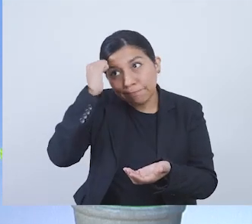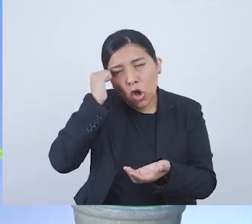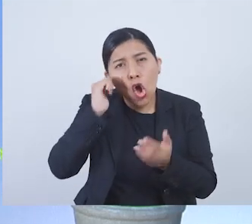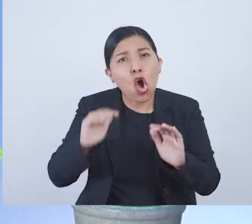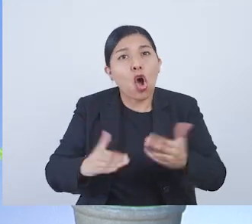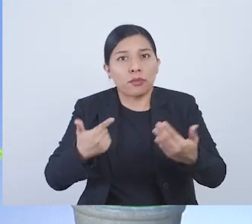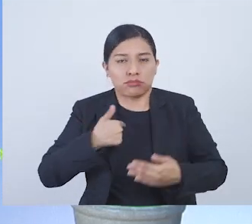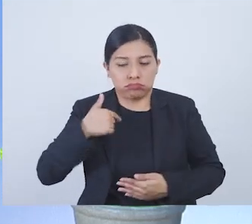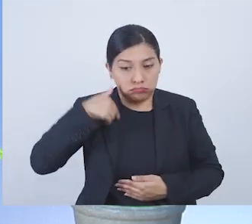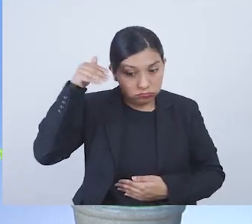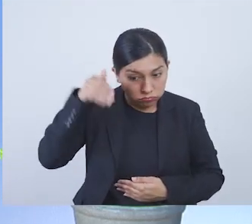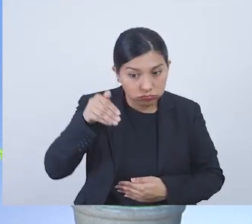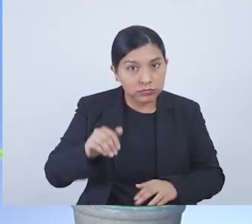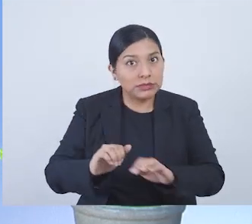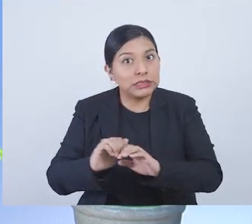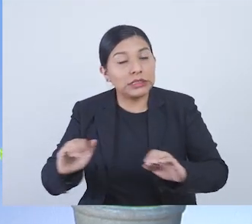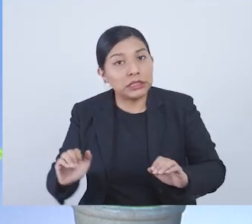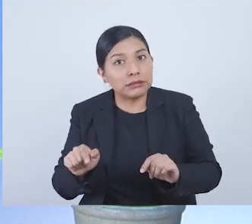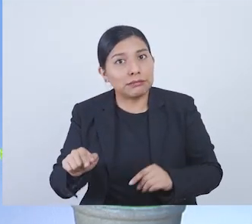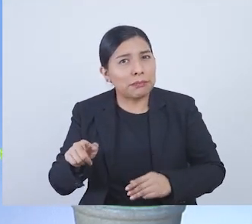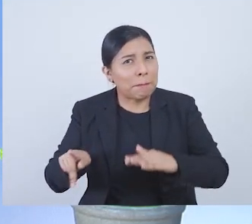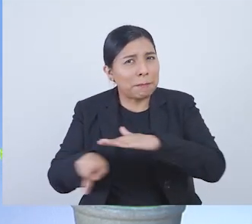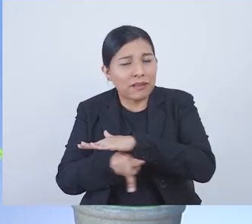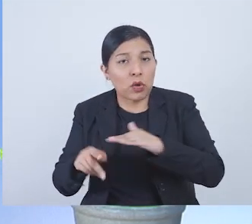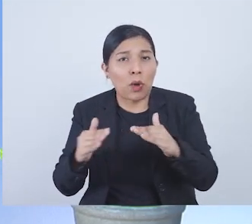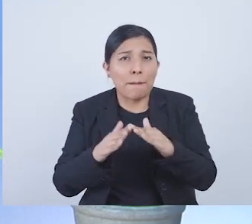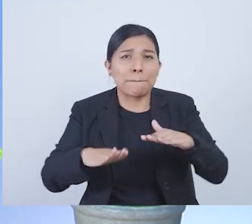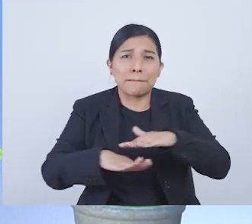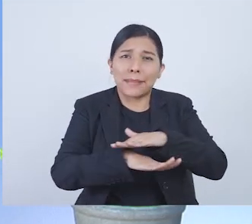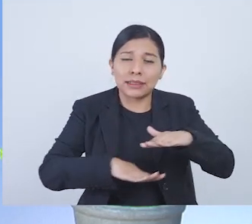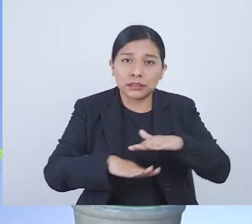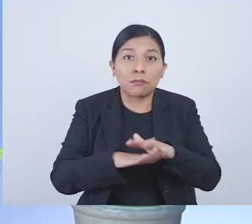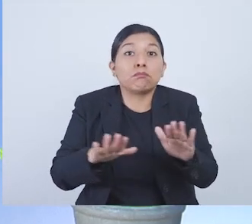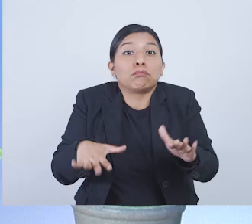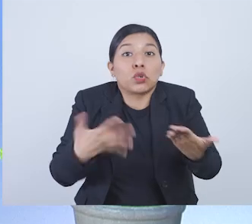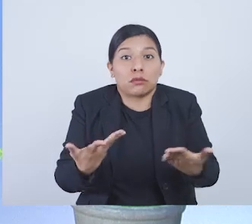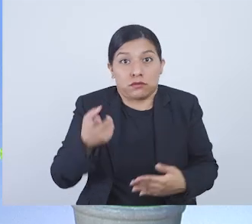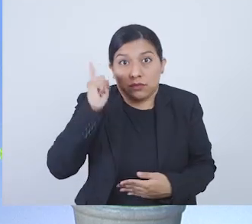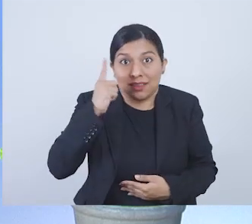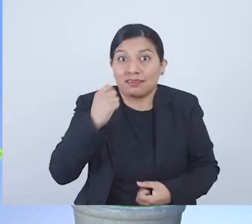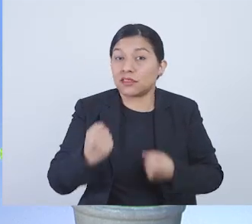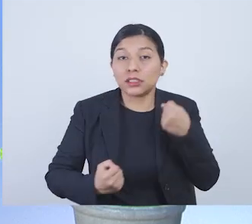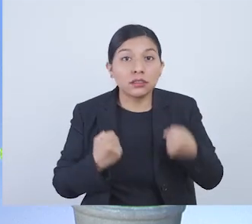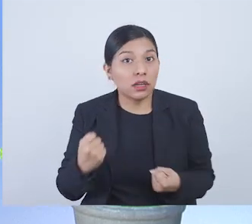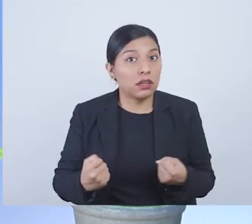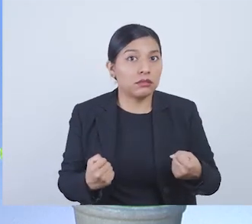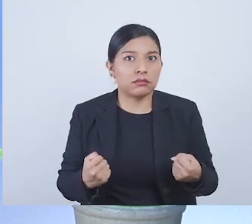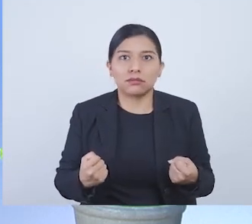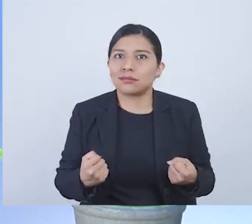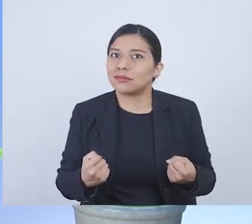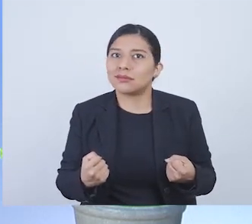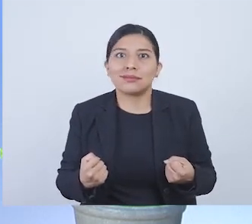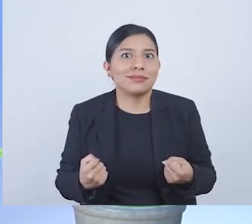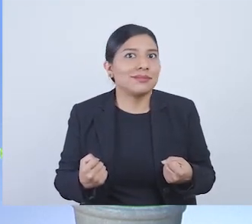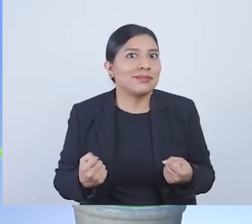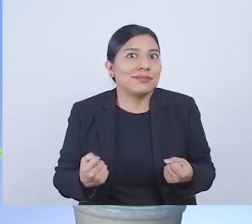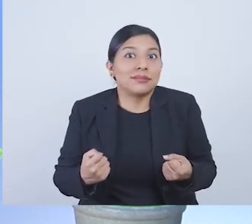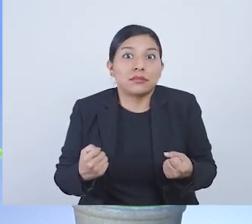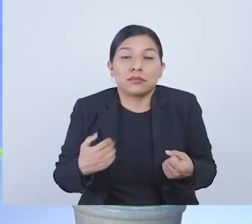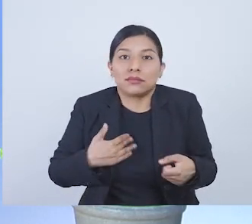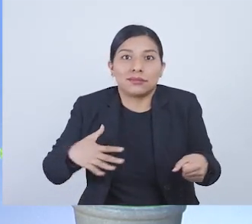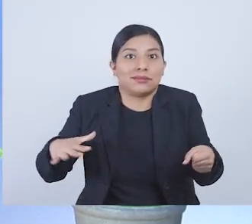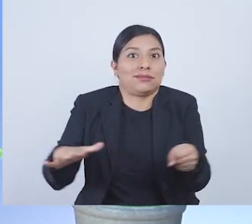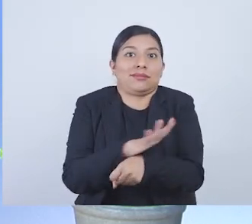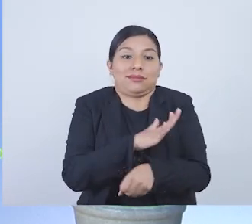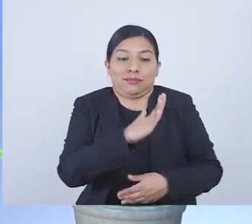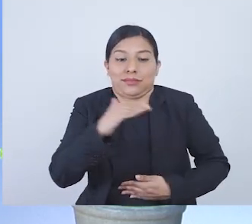educación básica. ¿Por qué? Porque los maestros de educación física no alcanzábamos a cubrir a